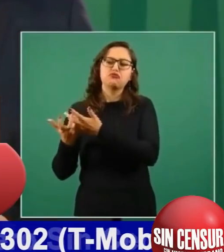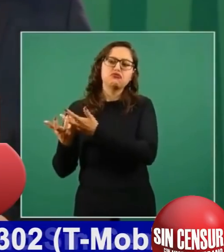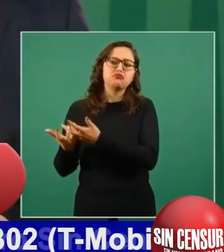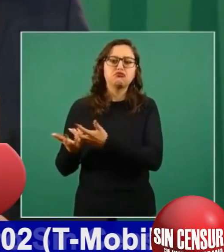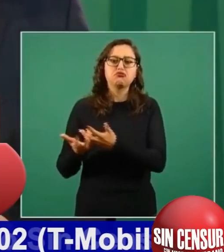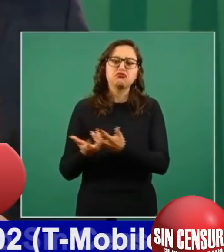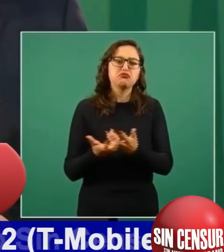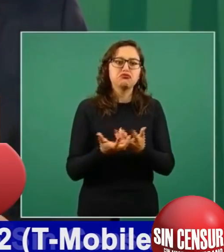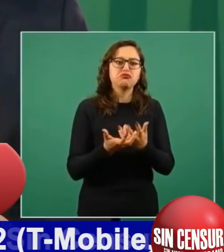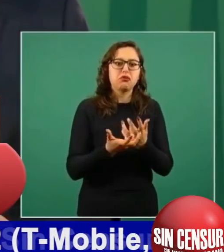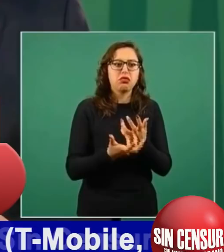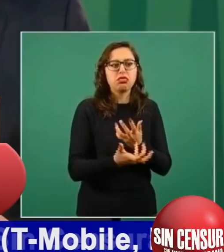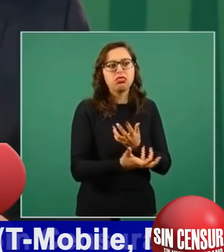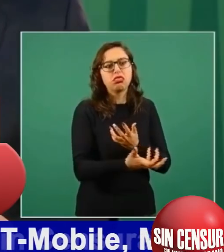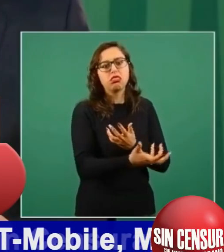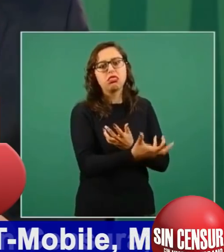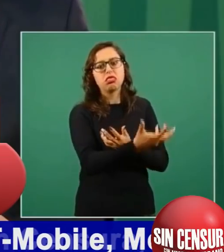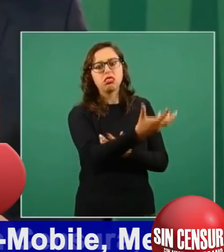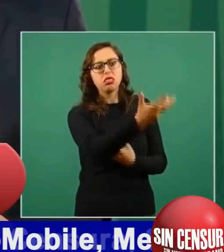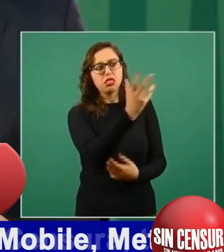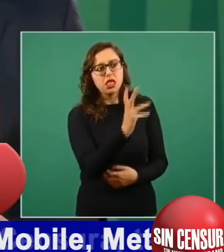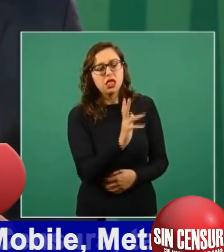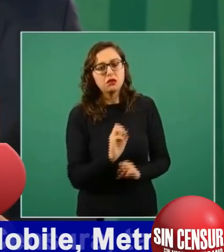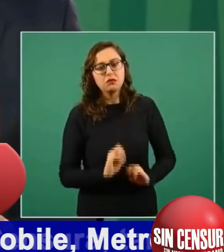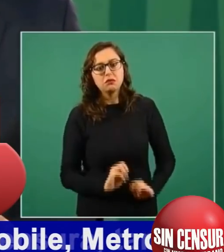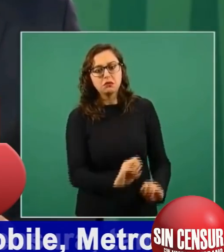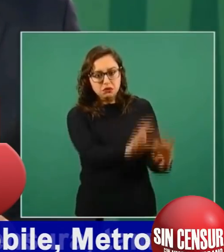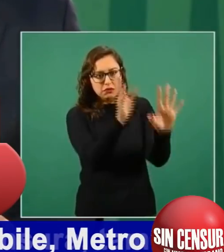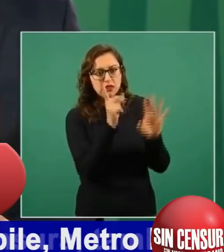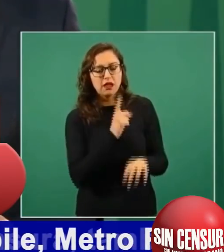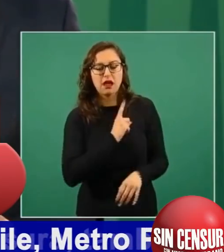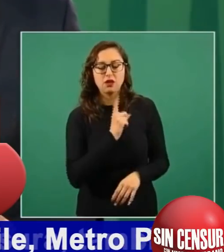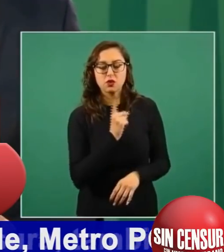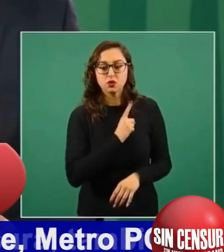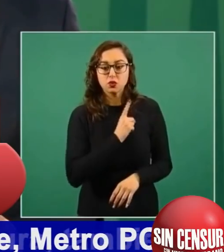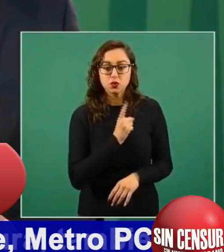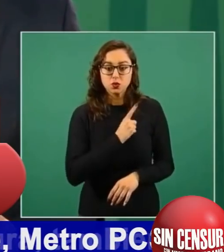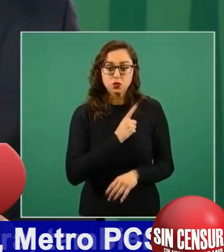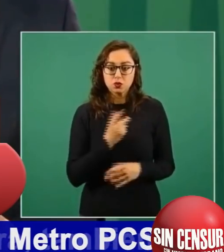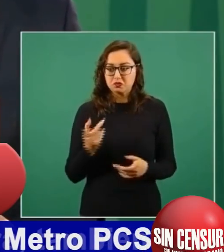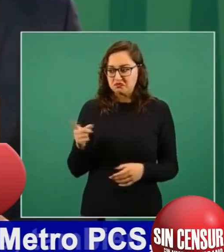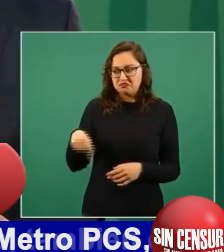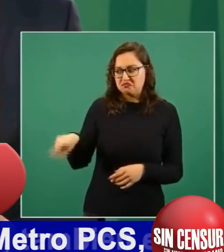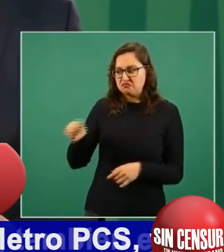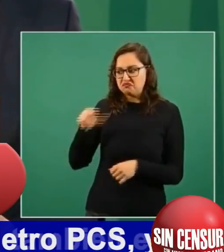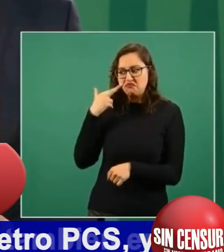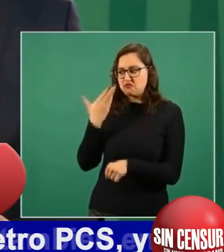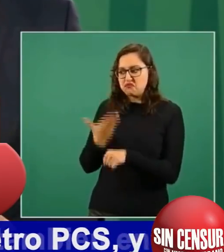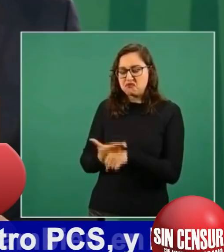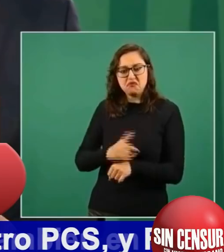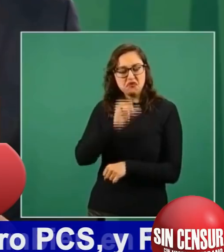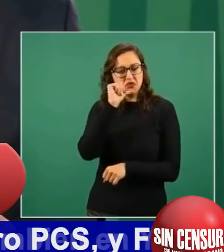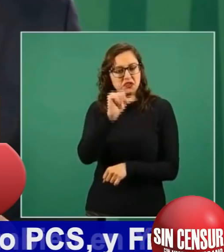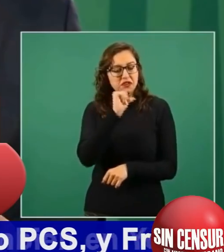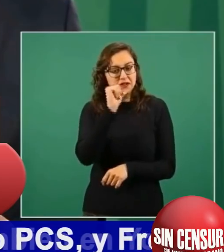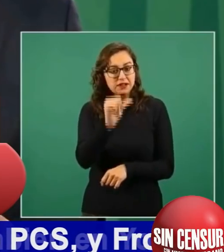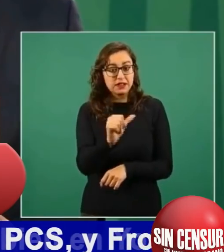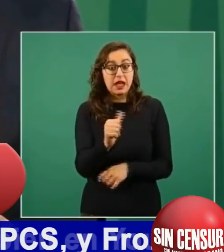Entonces, tenemos que seguir atendiendo este